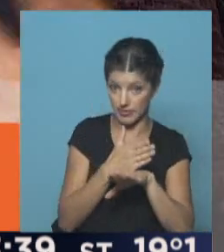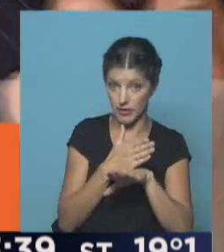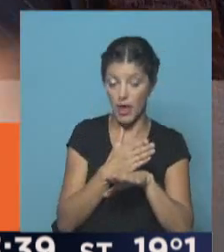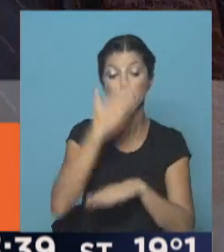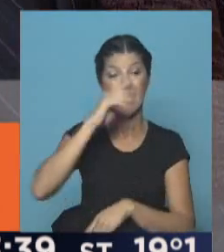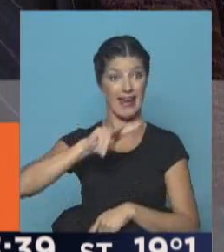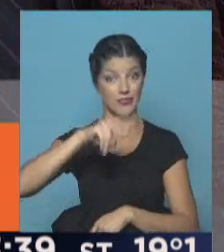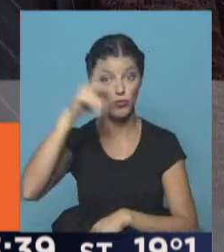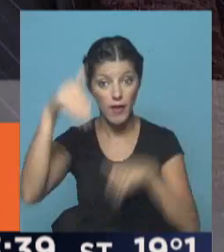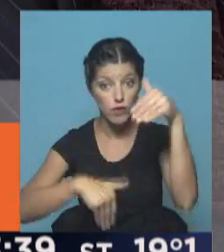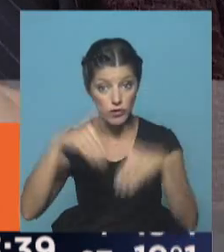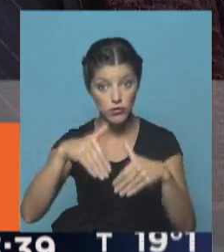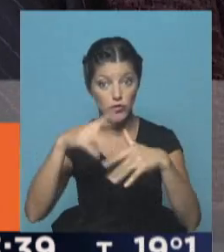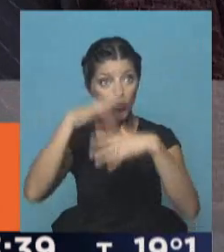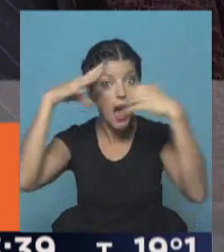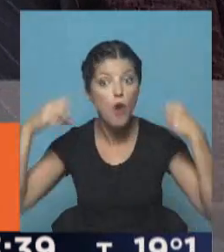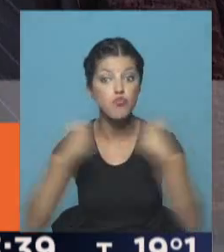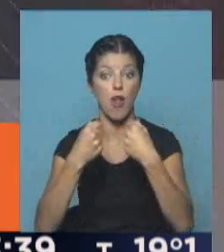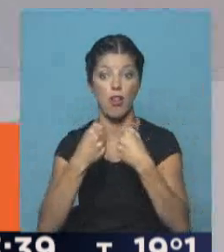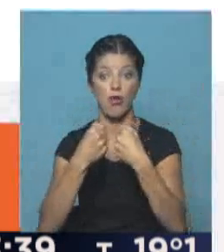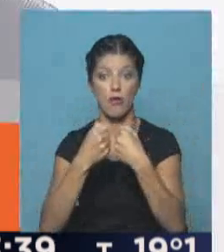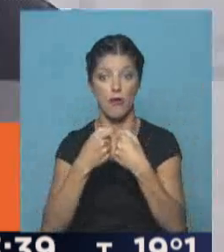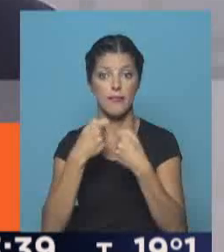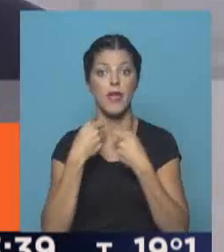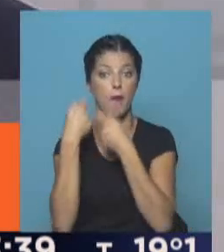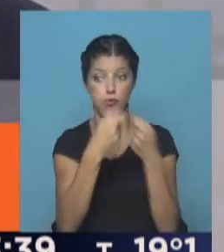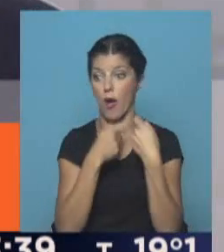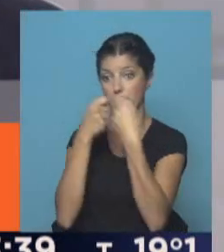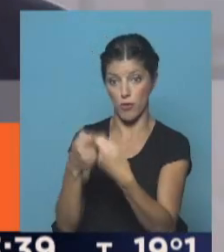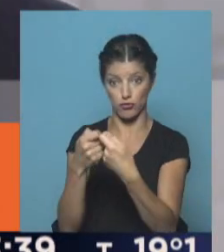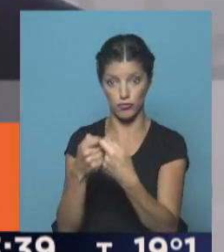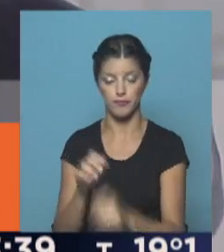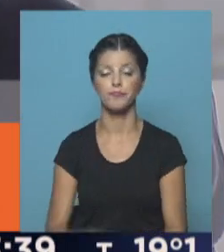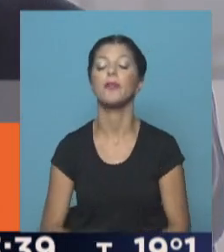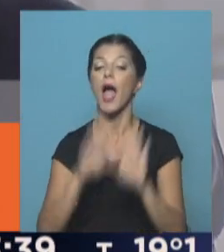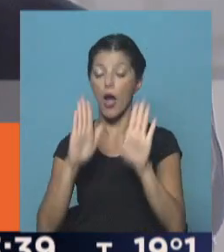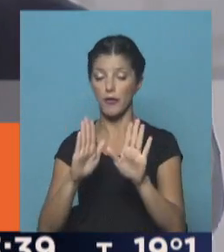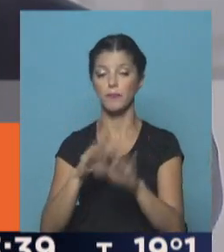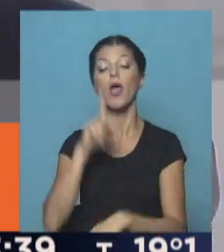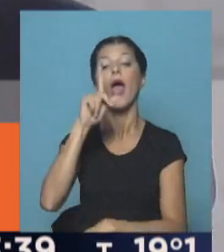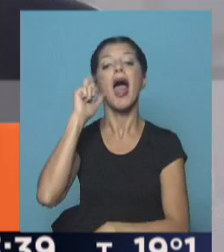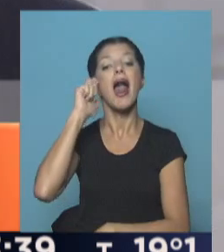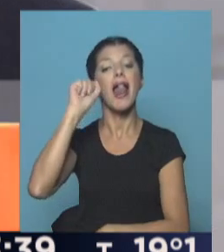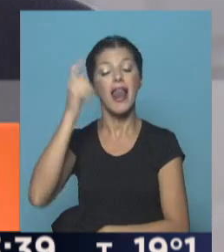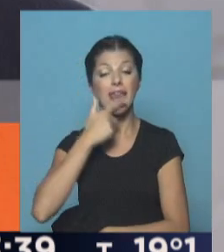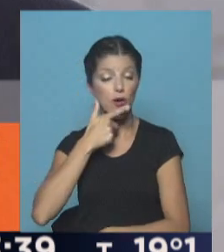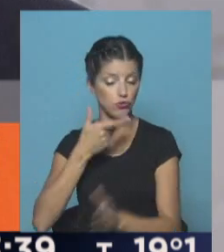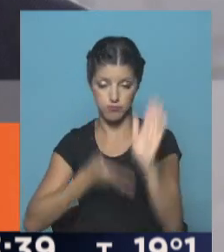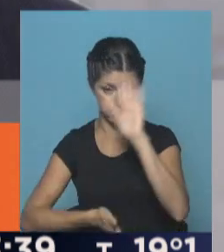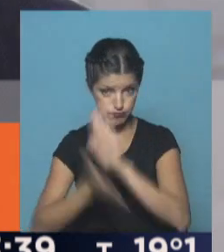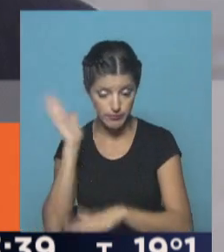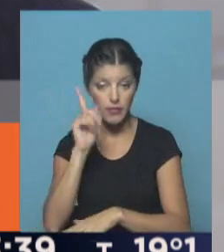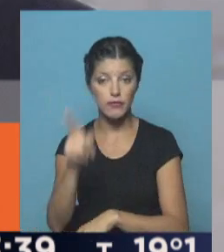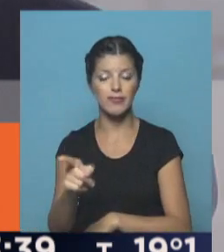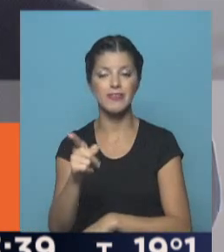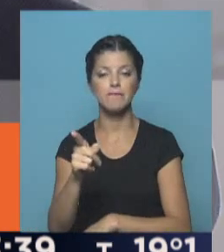segunda vuelta haya un pacto un pacto de apoyo mutuo pero cuando se retira ricardo lago se provocó una una